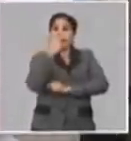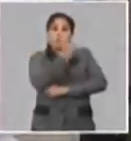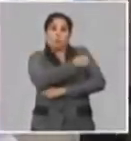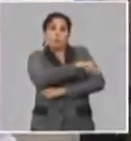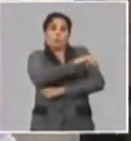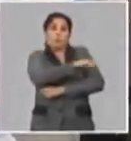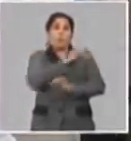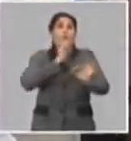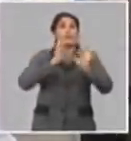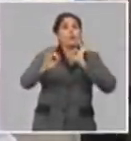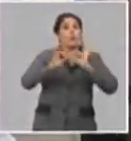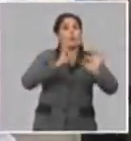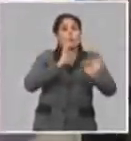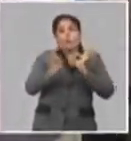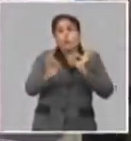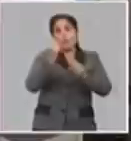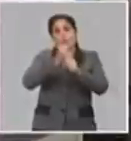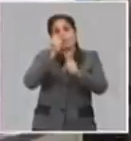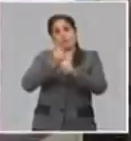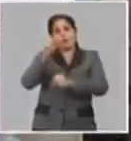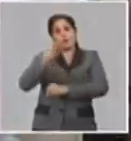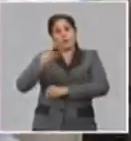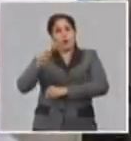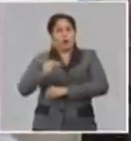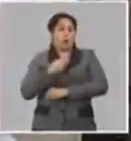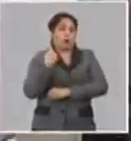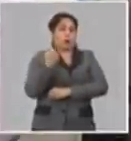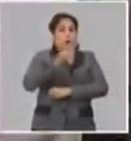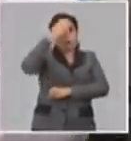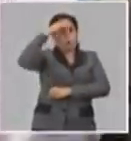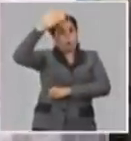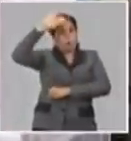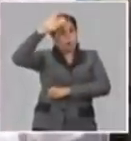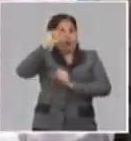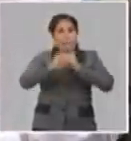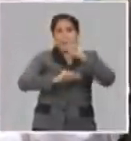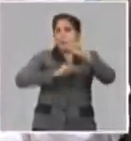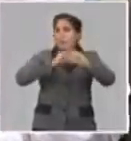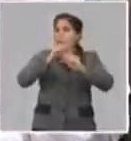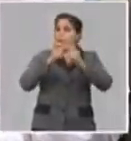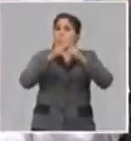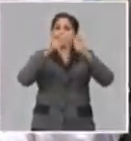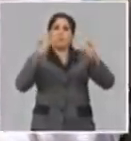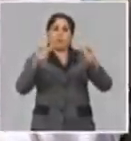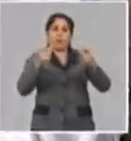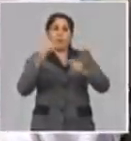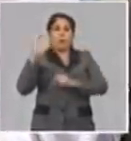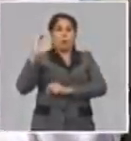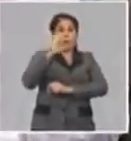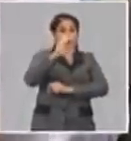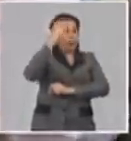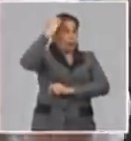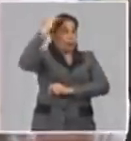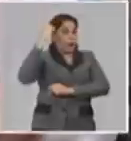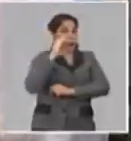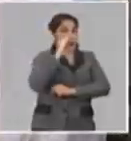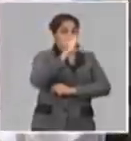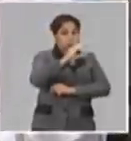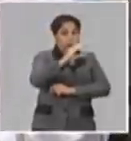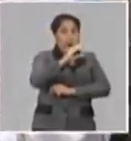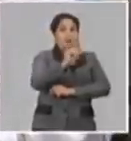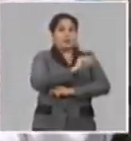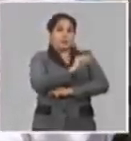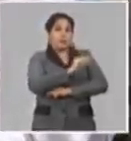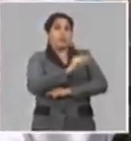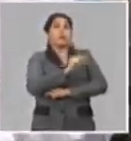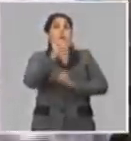la protección de nuestros trabajadores, hemos tenido que, tenemos un incremento del déficit del presupuesto del Estado, que recientemente también hemos